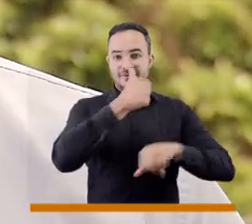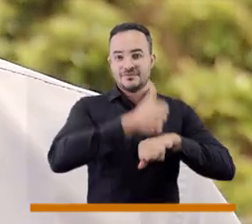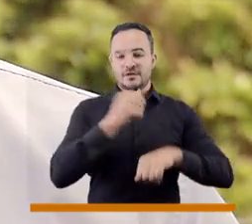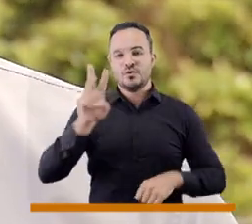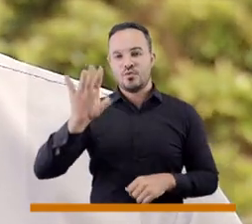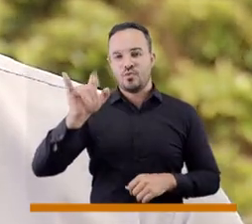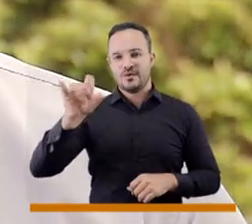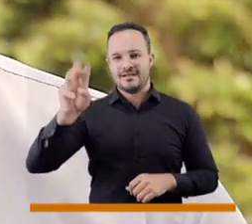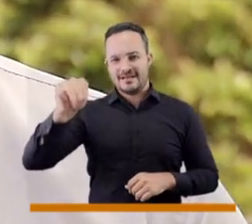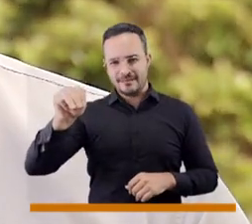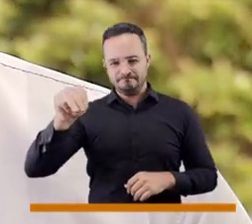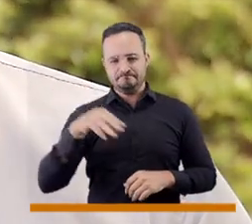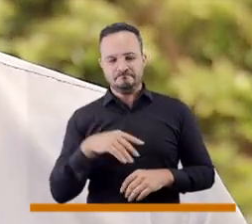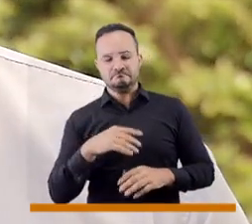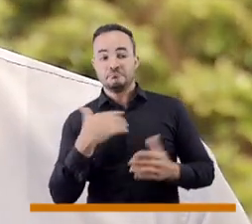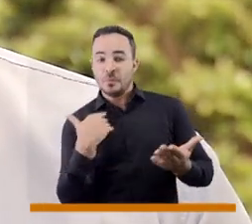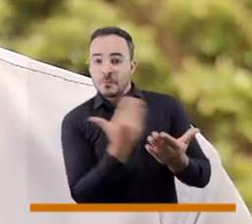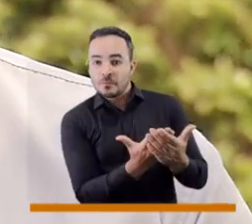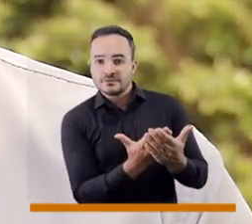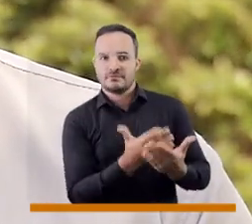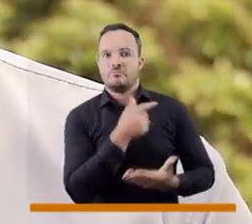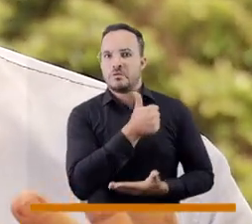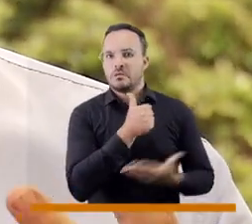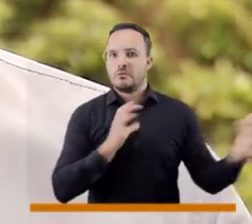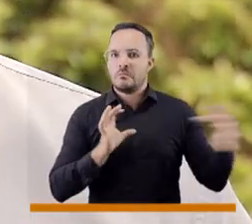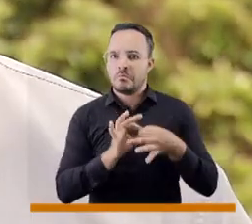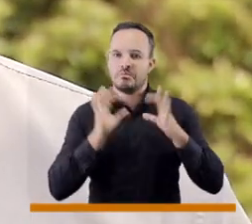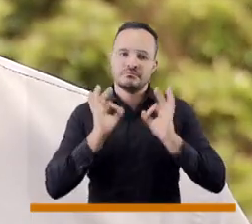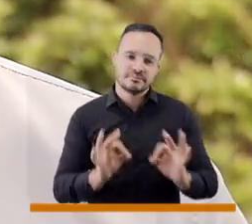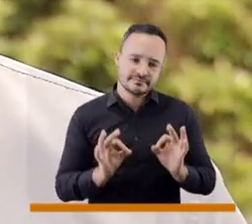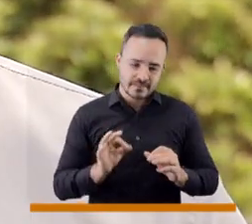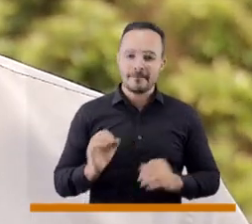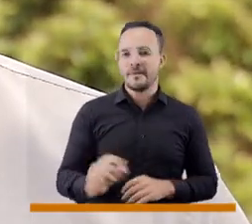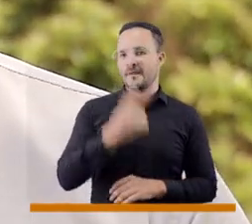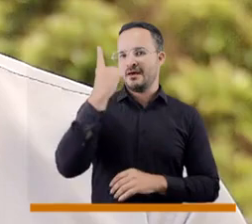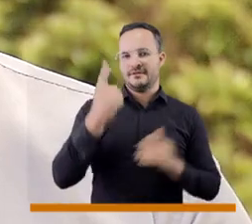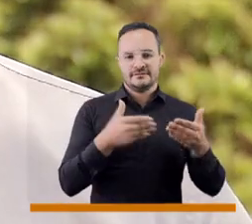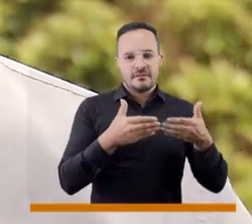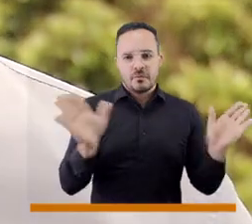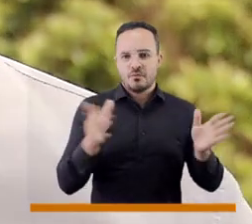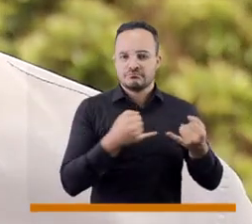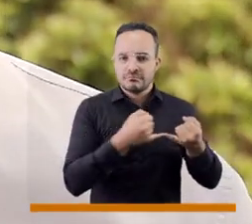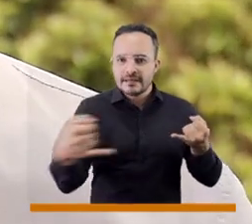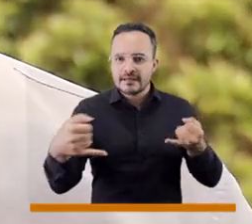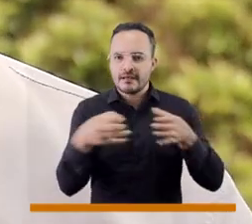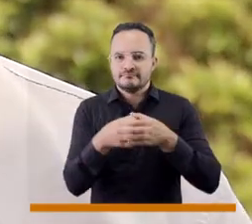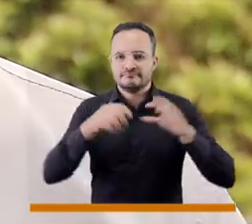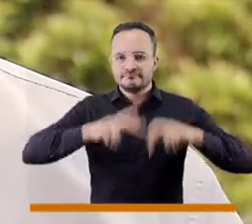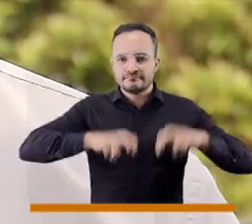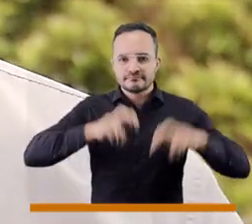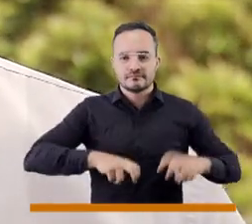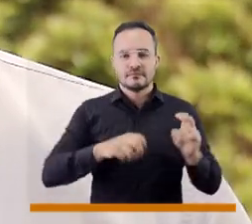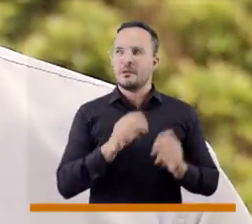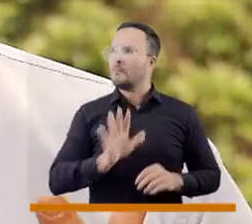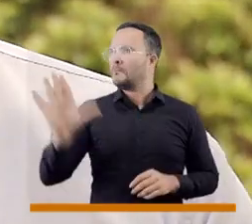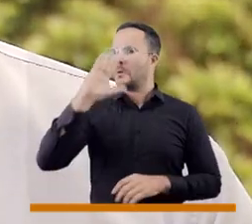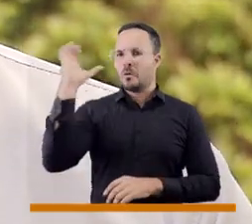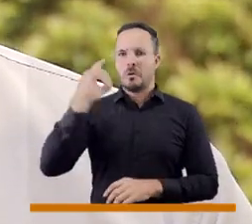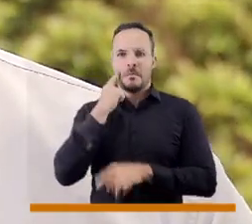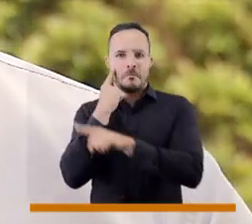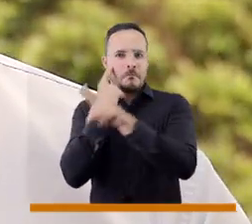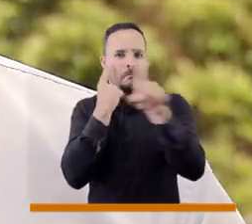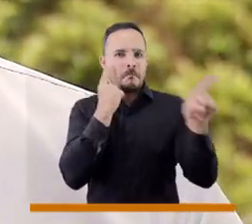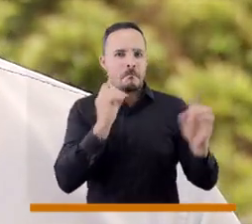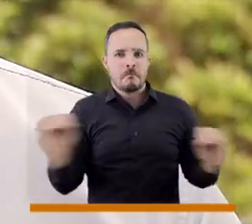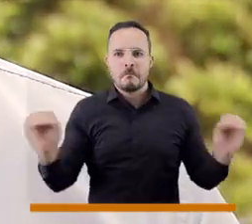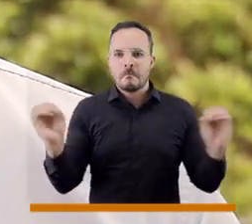señor personero William Jeffer. Y es algo de resaltar, de loar, porque es la primera línea de investigación que se crea